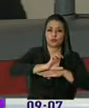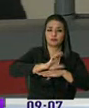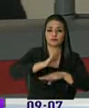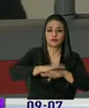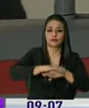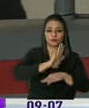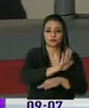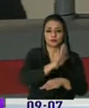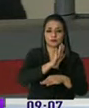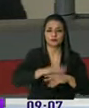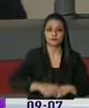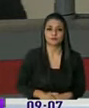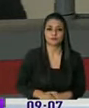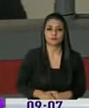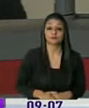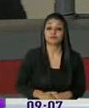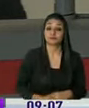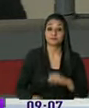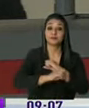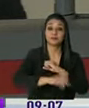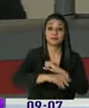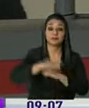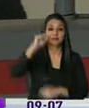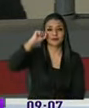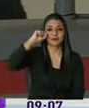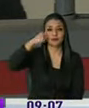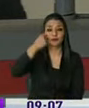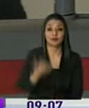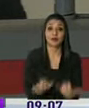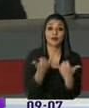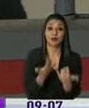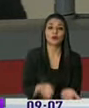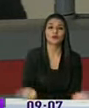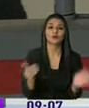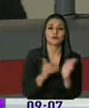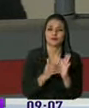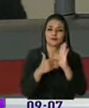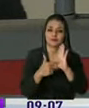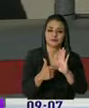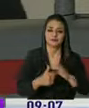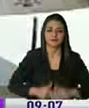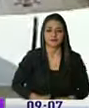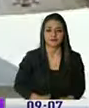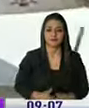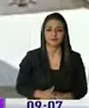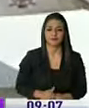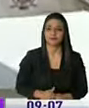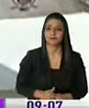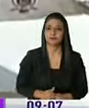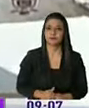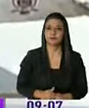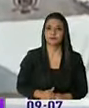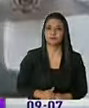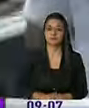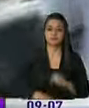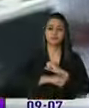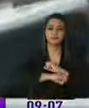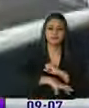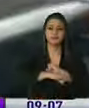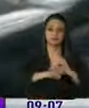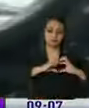de los accidentes de tránsito. Una campaña que les recordamos que hoy toma nuevamente vigencia. Veamos. La campaña